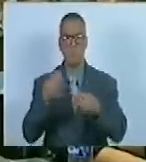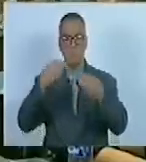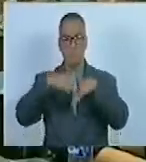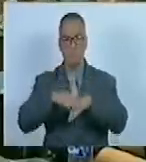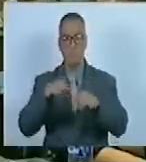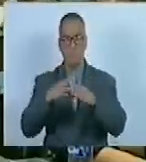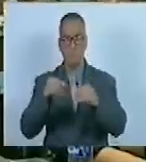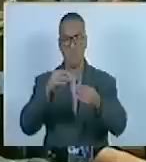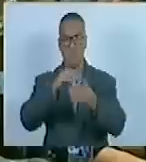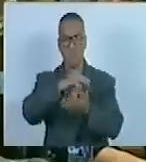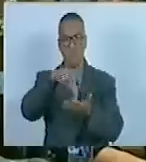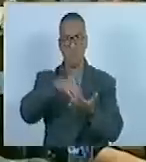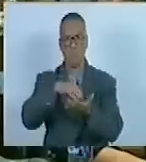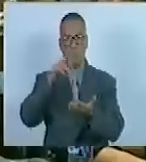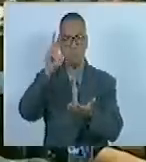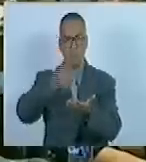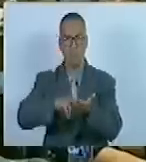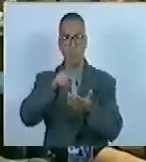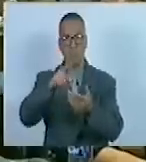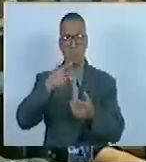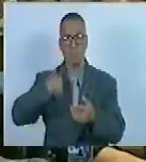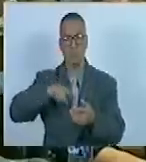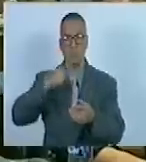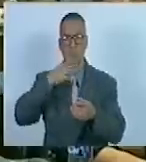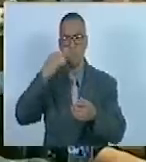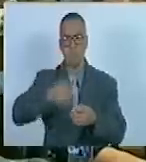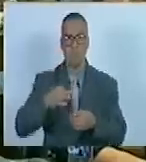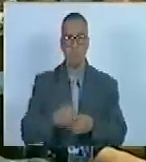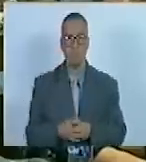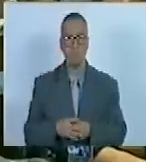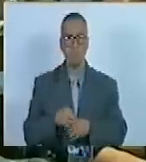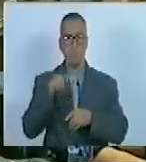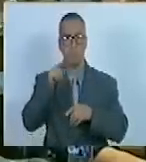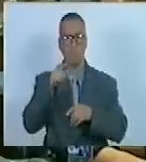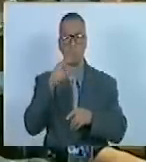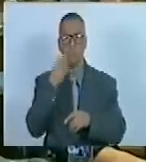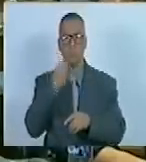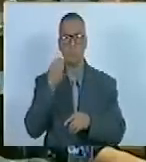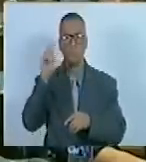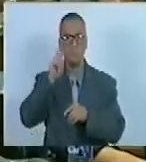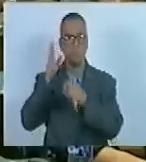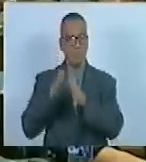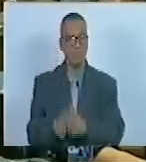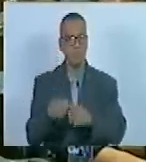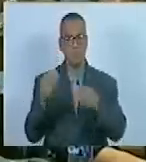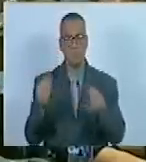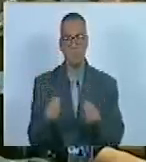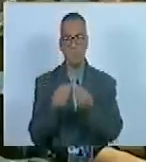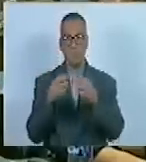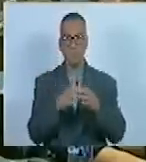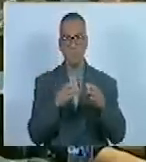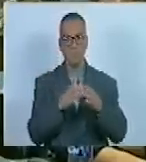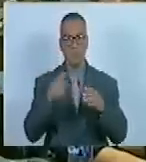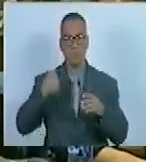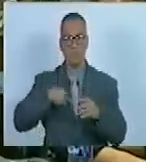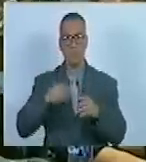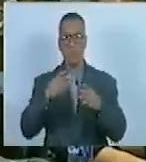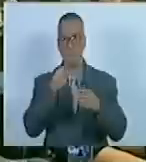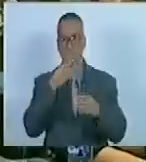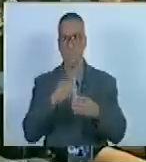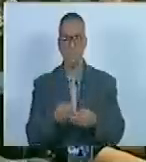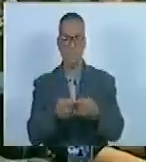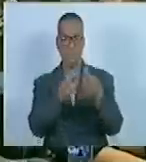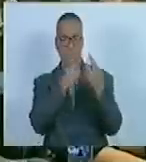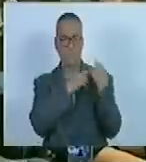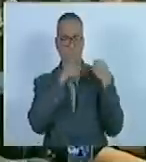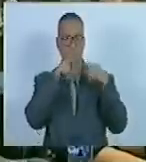esta plenaria lo aprobemos y tengamos la seguridad que con este joven venezolano y su equipo vamos a estar muy bien